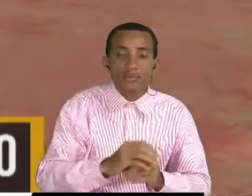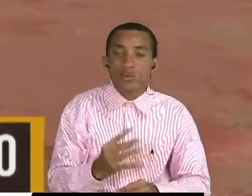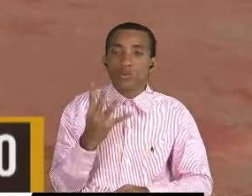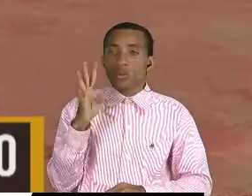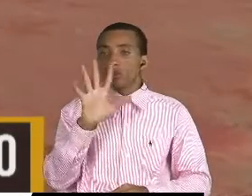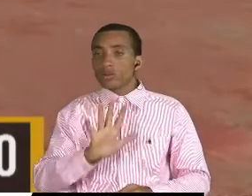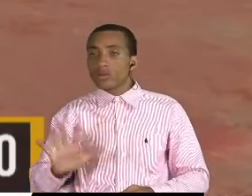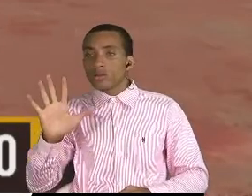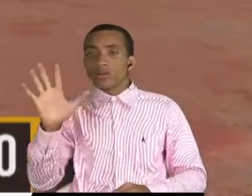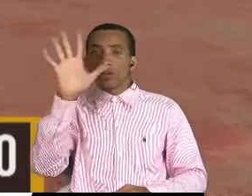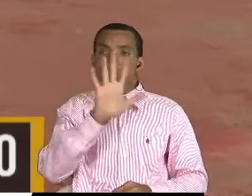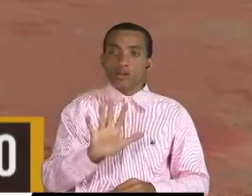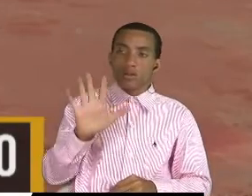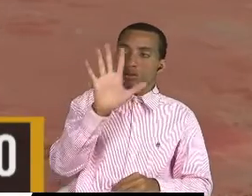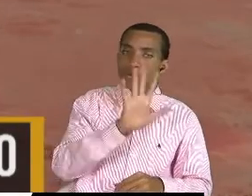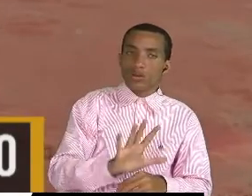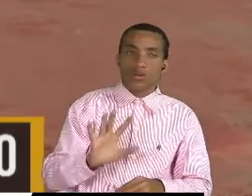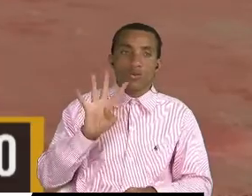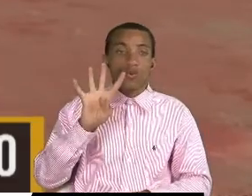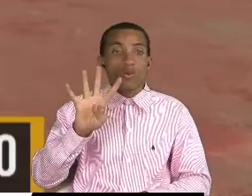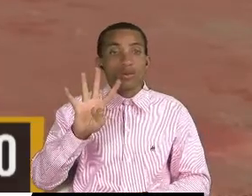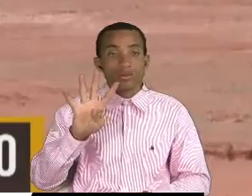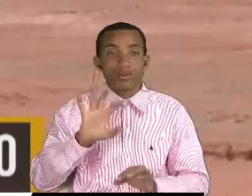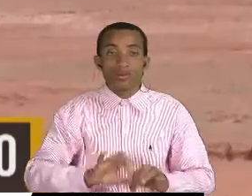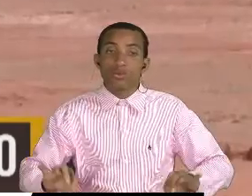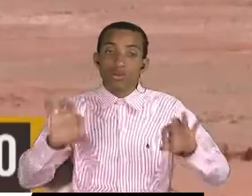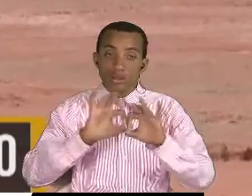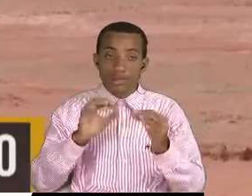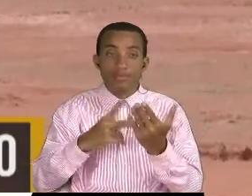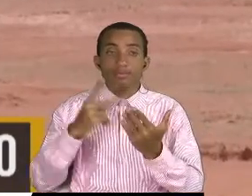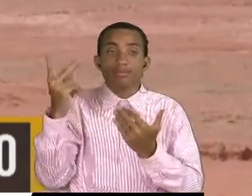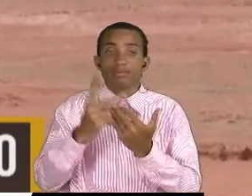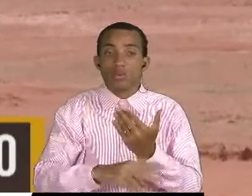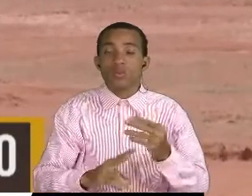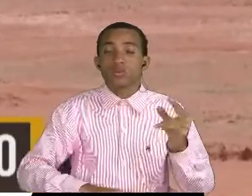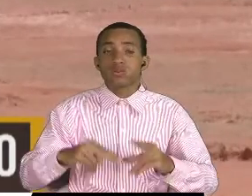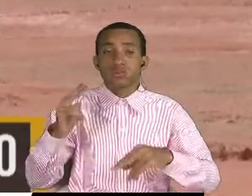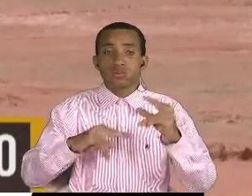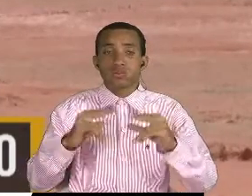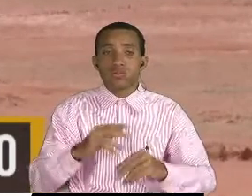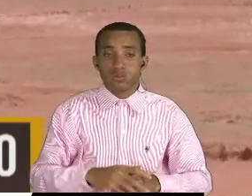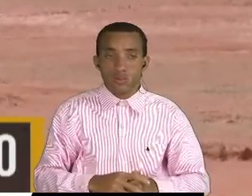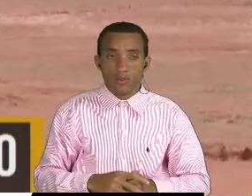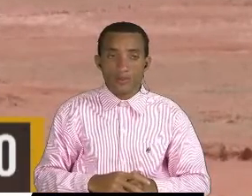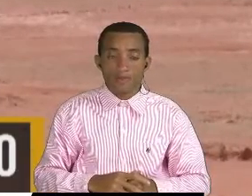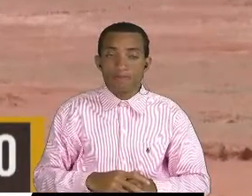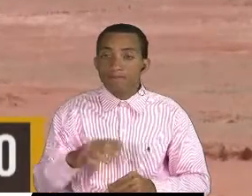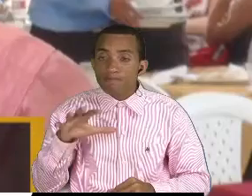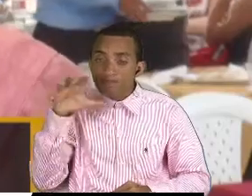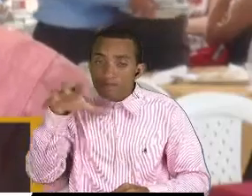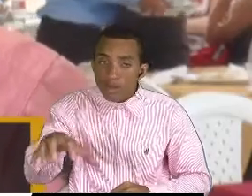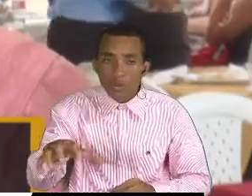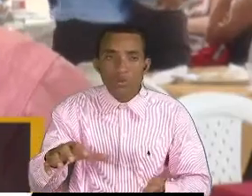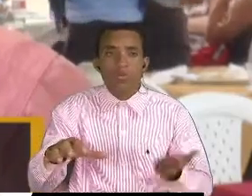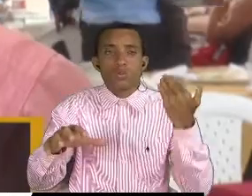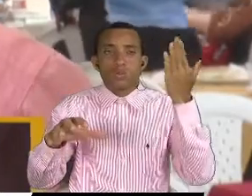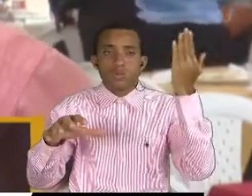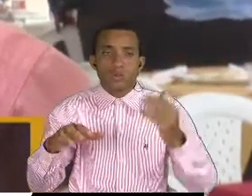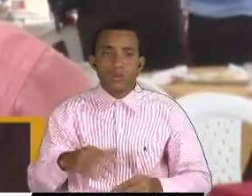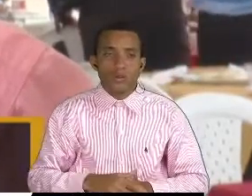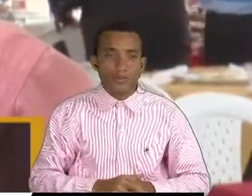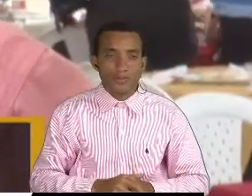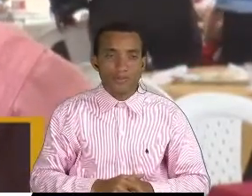están influyendo en esta importante obra. Es una gran mega obra que no solamente, a pesar de ser una planta de beneficio, sino que